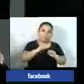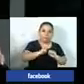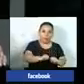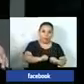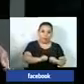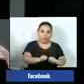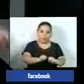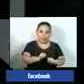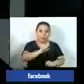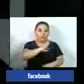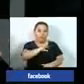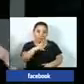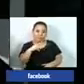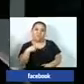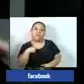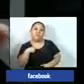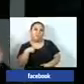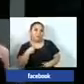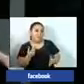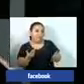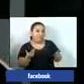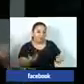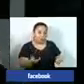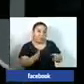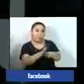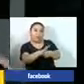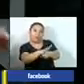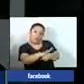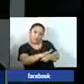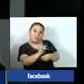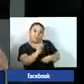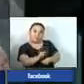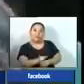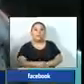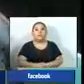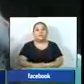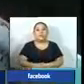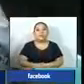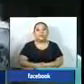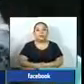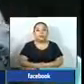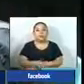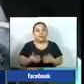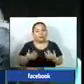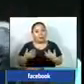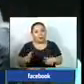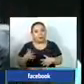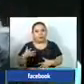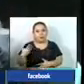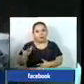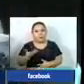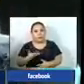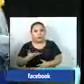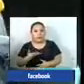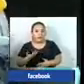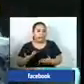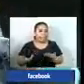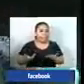familiares fallecidos por medio de la enfermedad esta nosotros nosotros tuvimos que vender